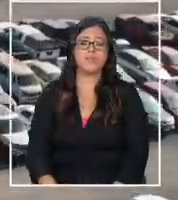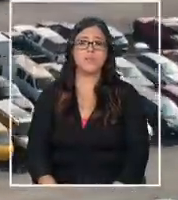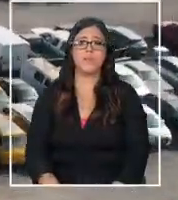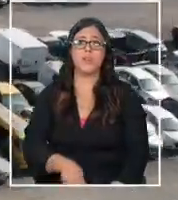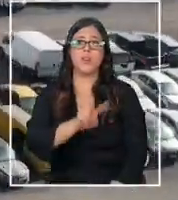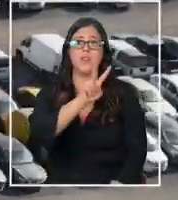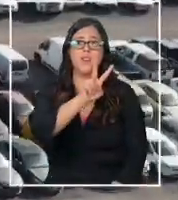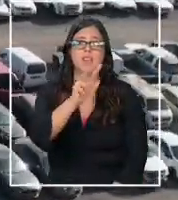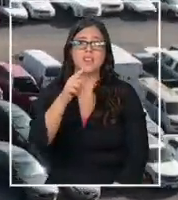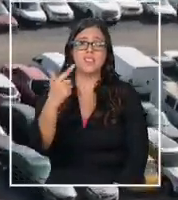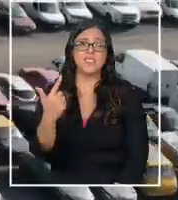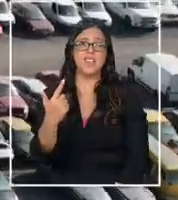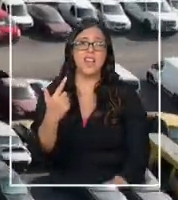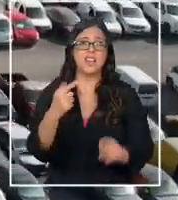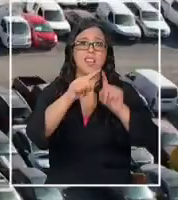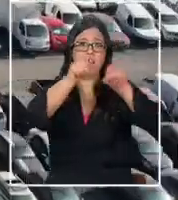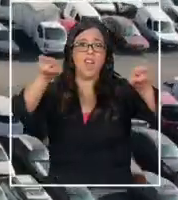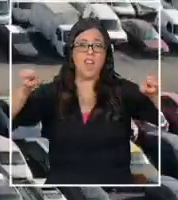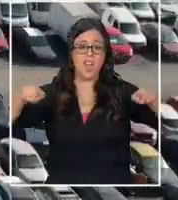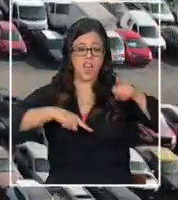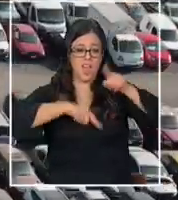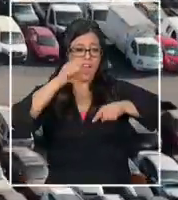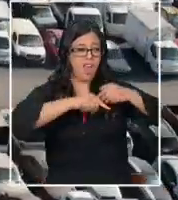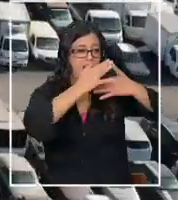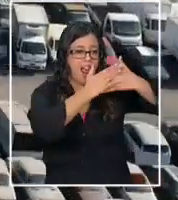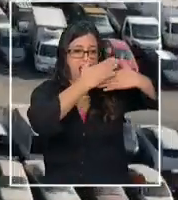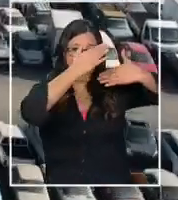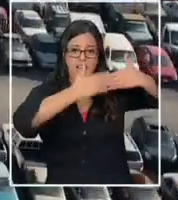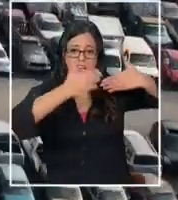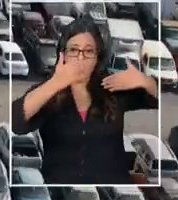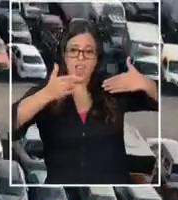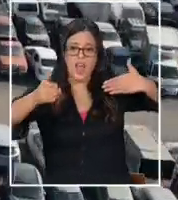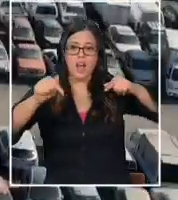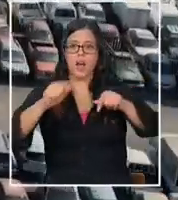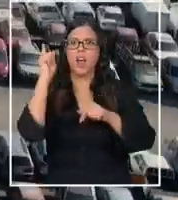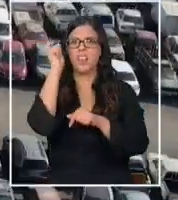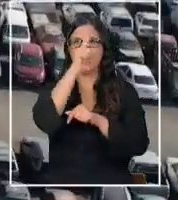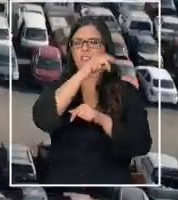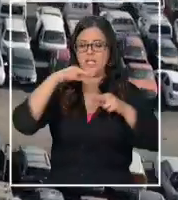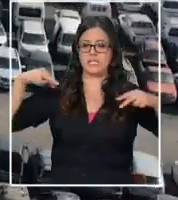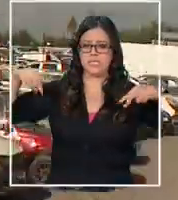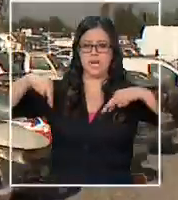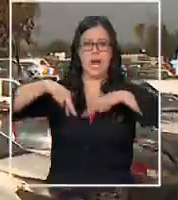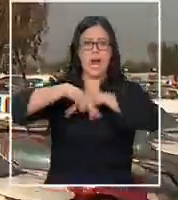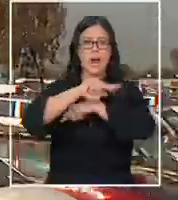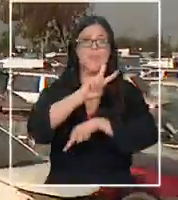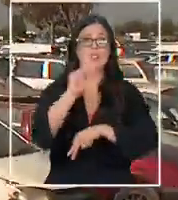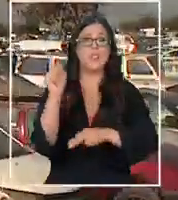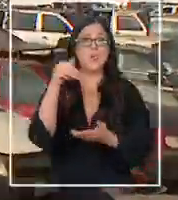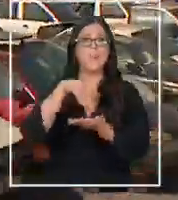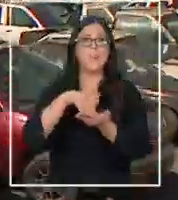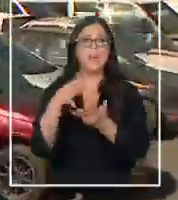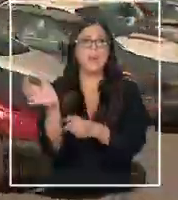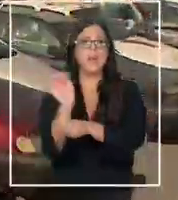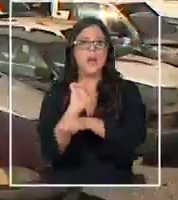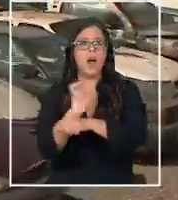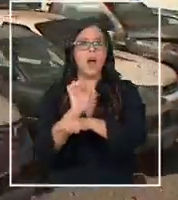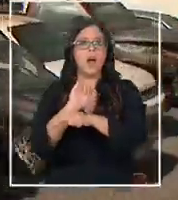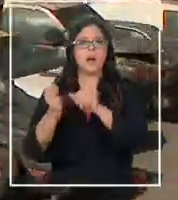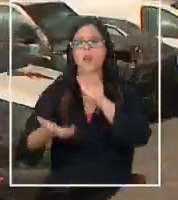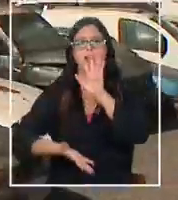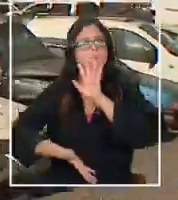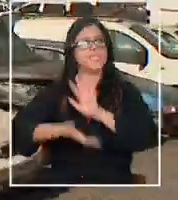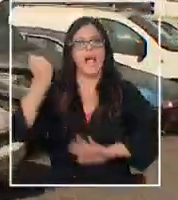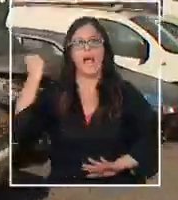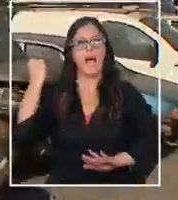Son 27 hectáreas de un terreno donde ya cuesta transitar. Hay 21.000 automóviles que fueron